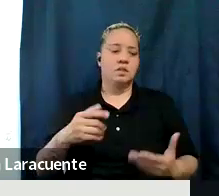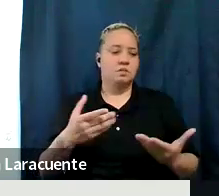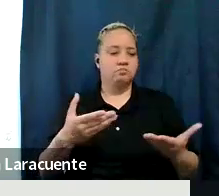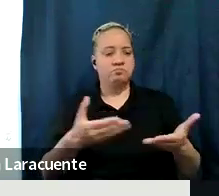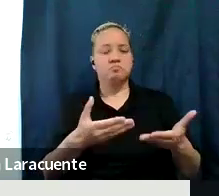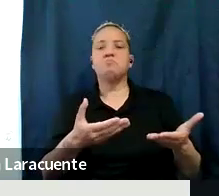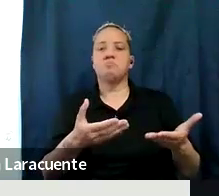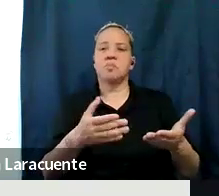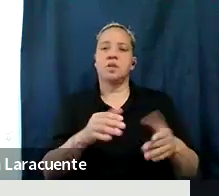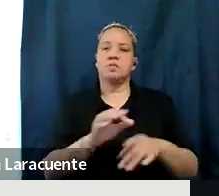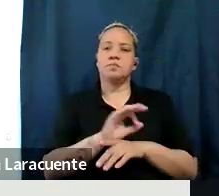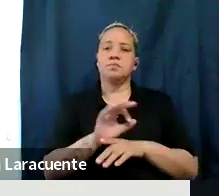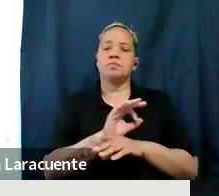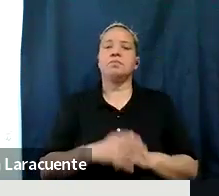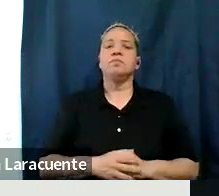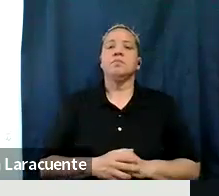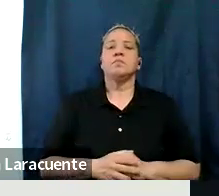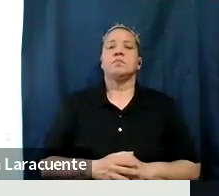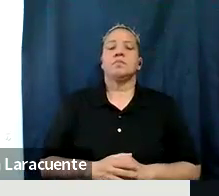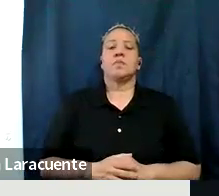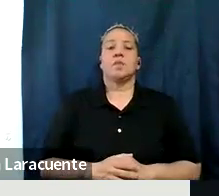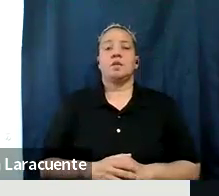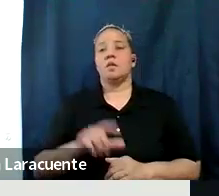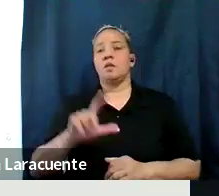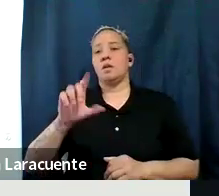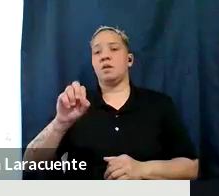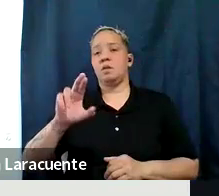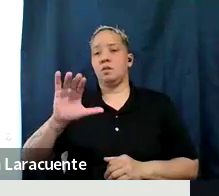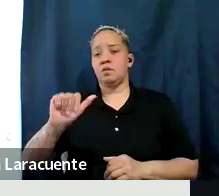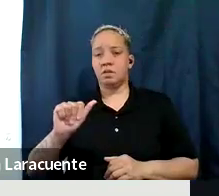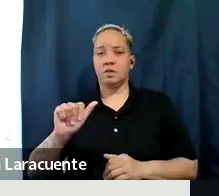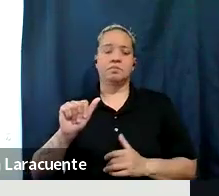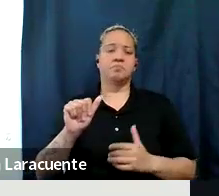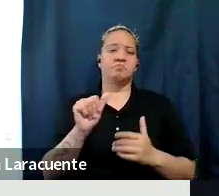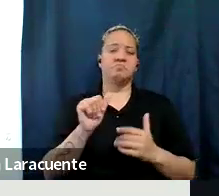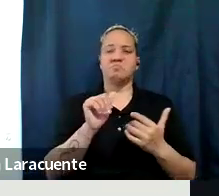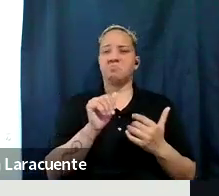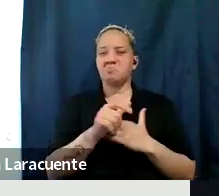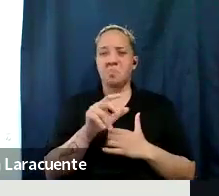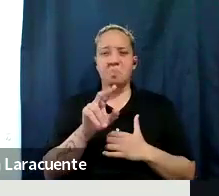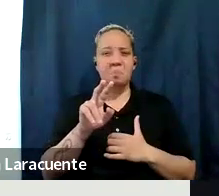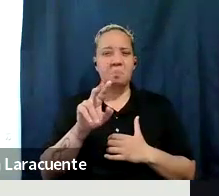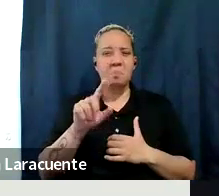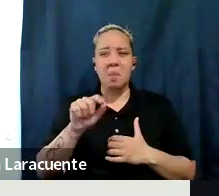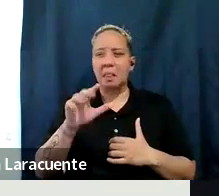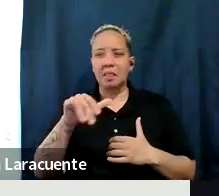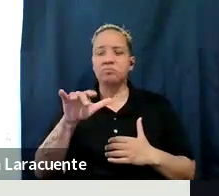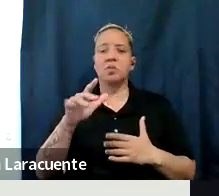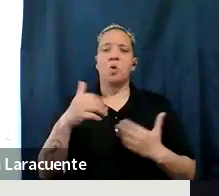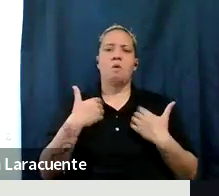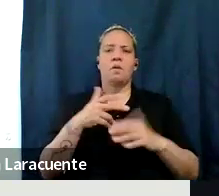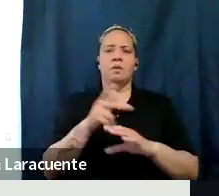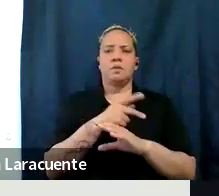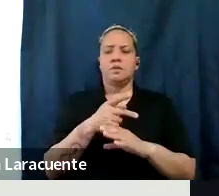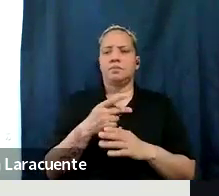En fin, en aquel entonces Lorca apenas sobrepasaba los 20 y pocos años, era un joven poeta que todavía